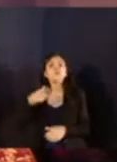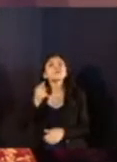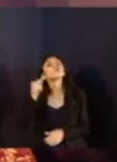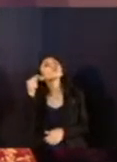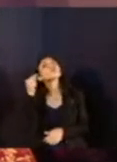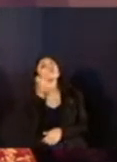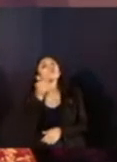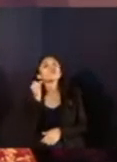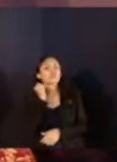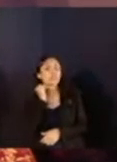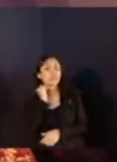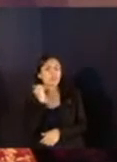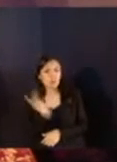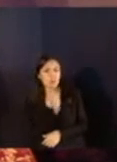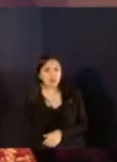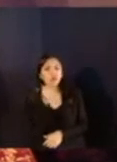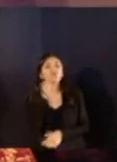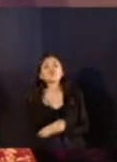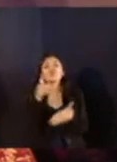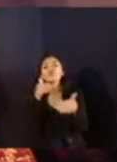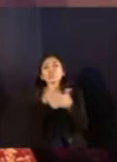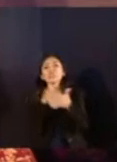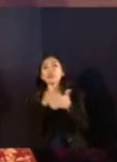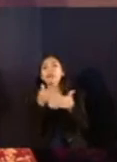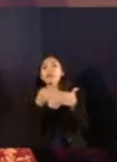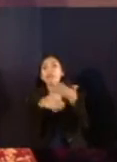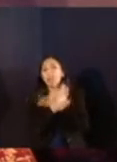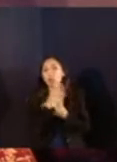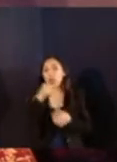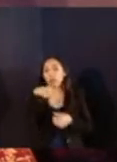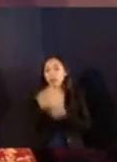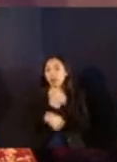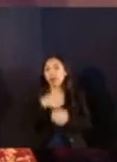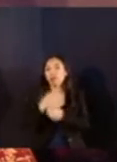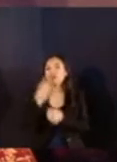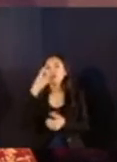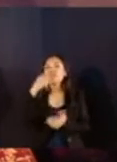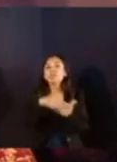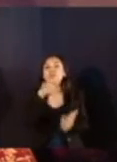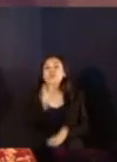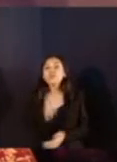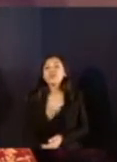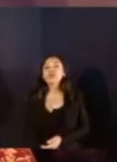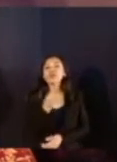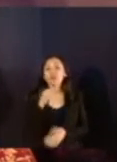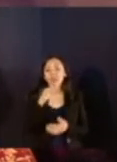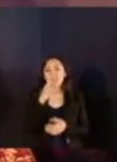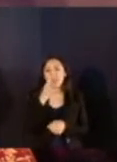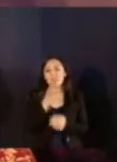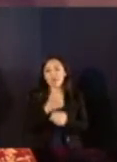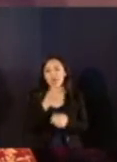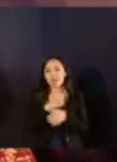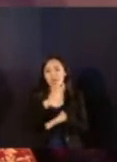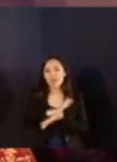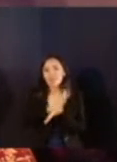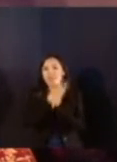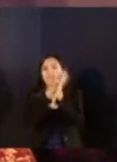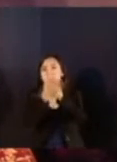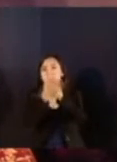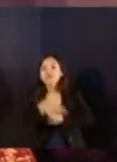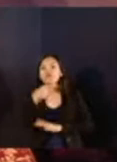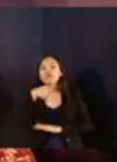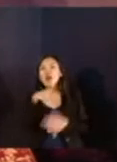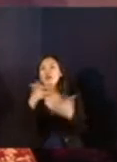este 2021 de la Cuarta Transformación para superar